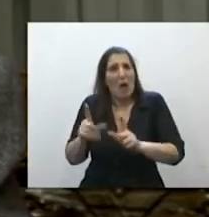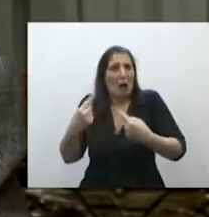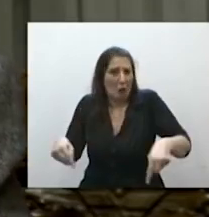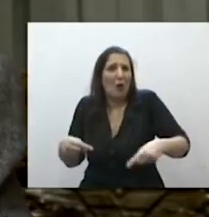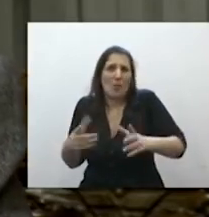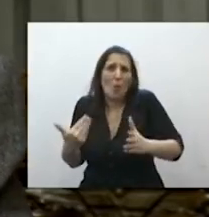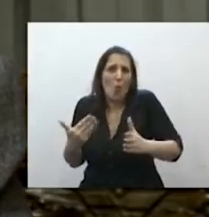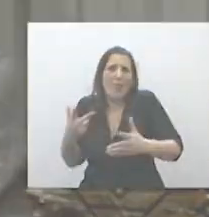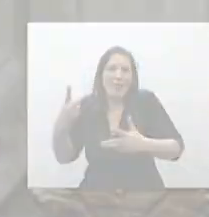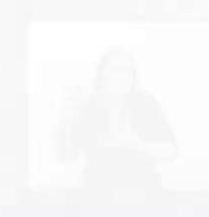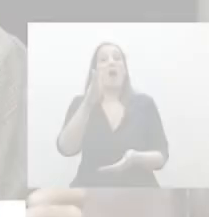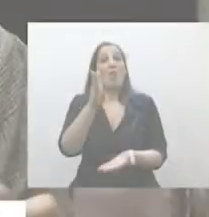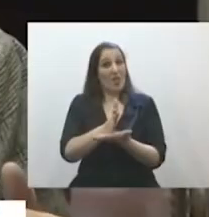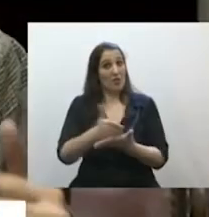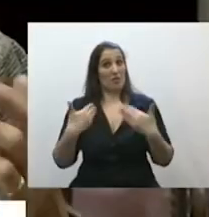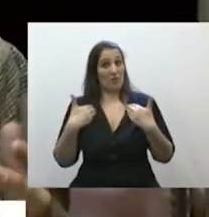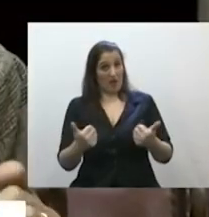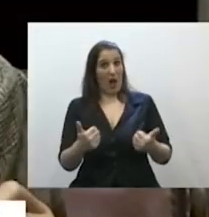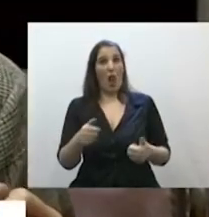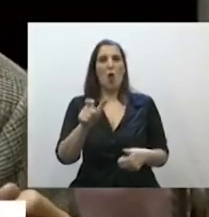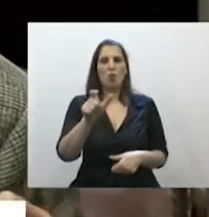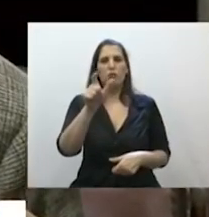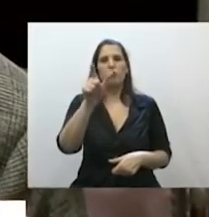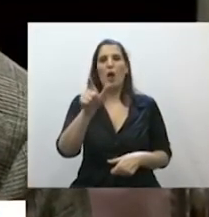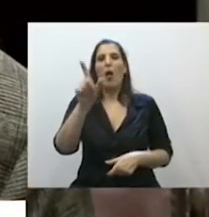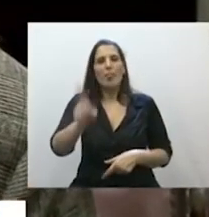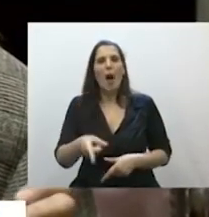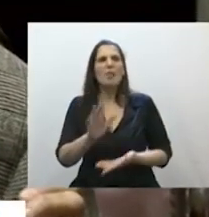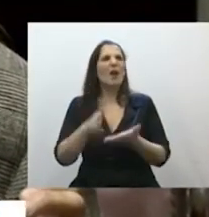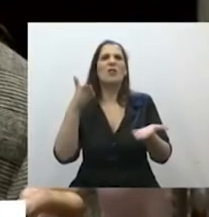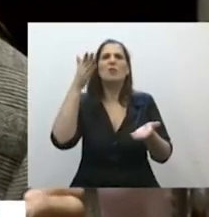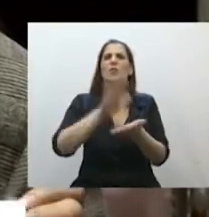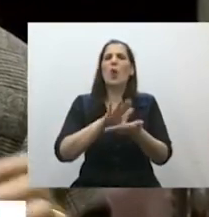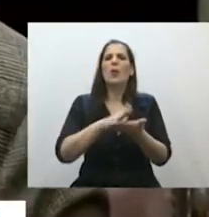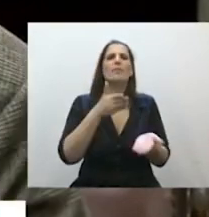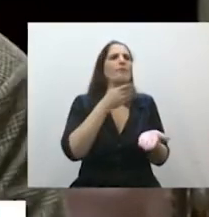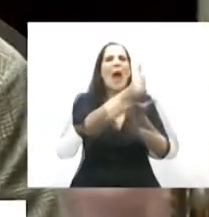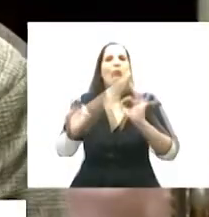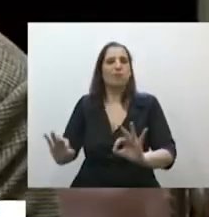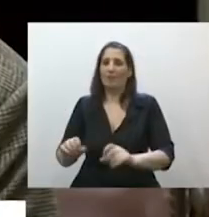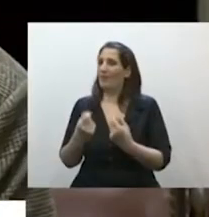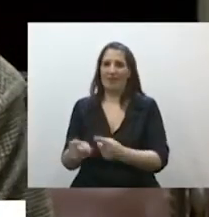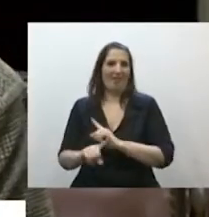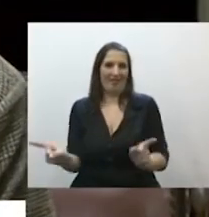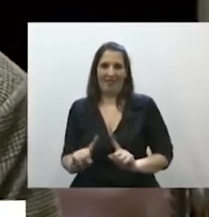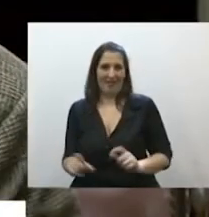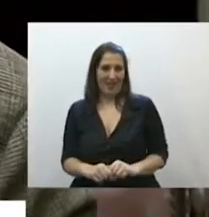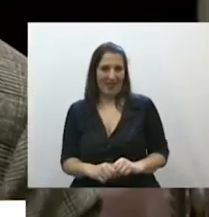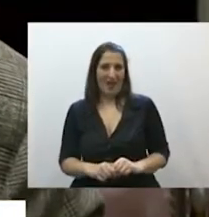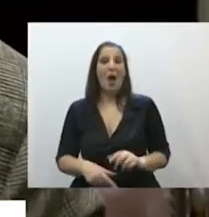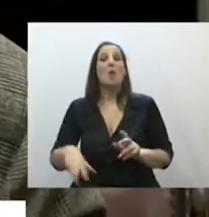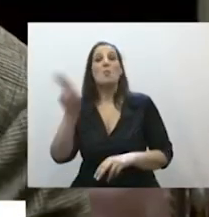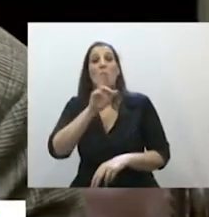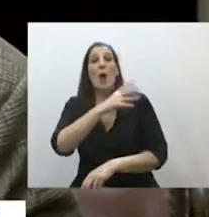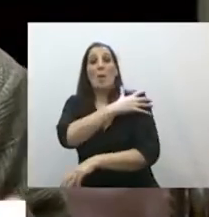el aborto a nadie. El derecho y el acceso a la salud es un tema que debemos resolver como Estado. Nuestras mujeres pobres